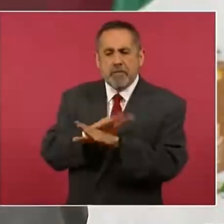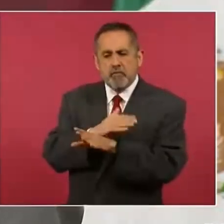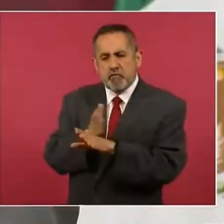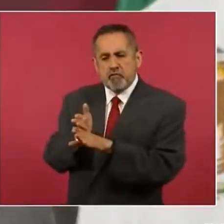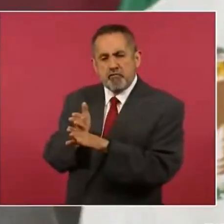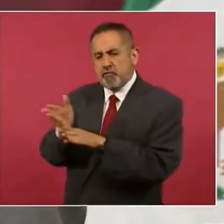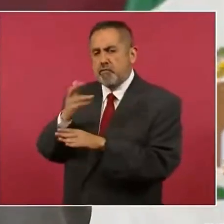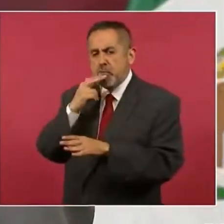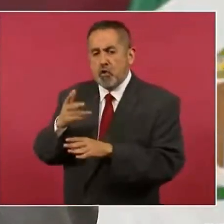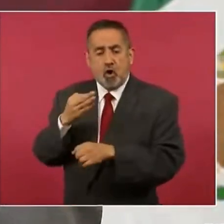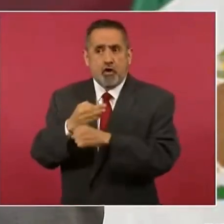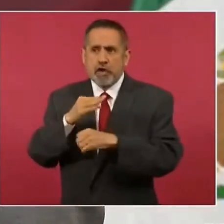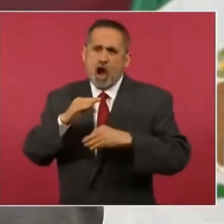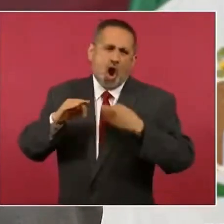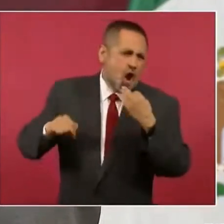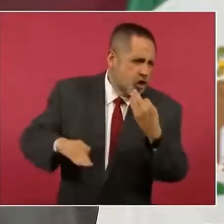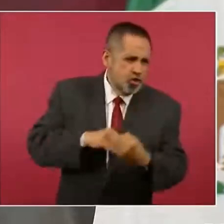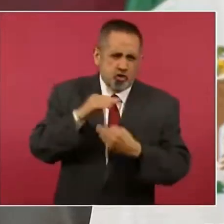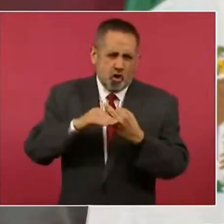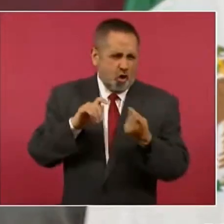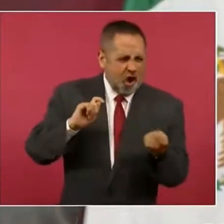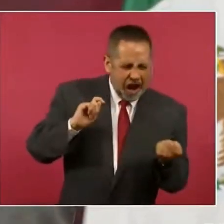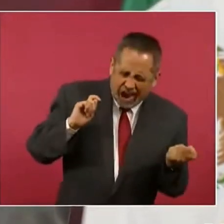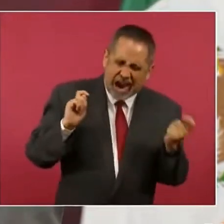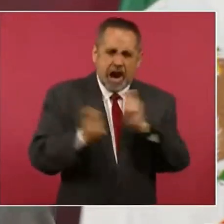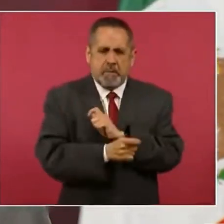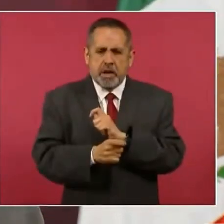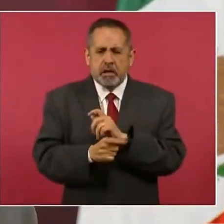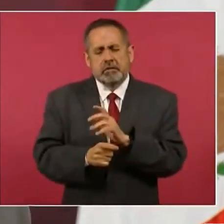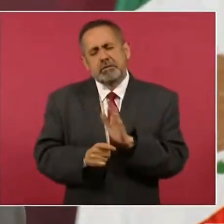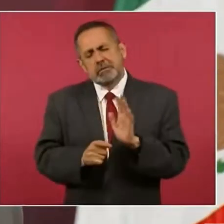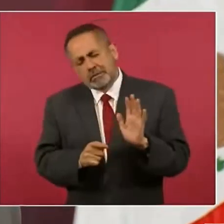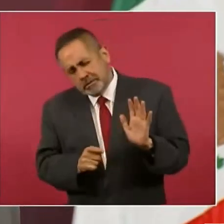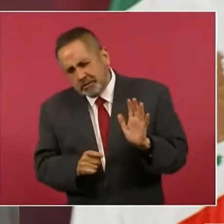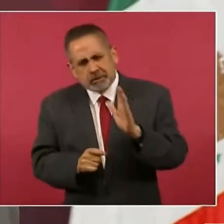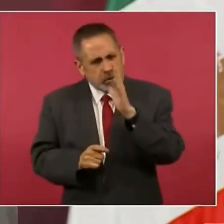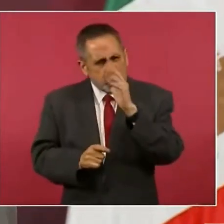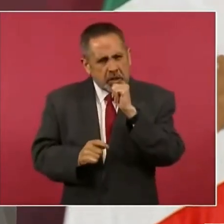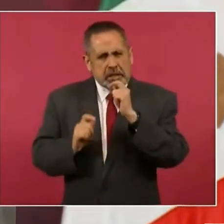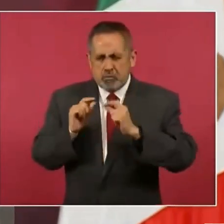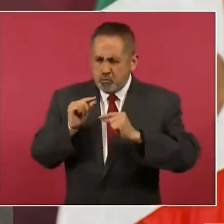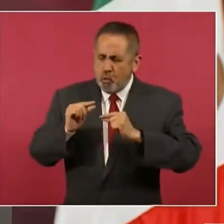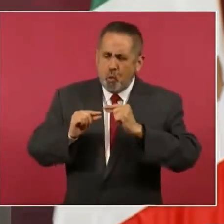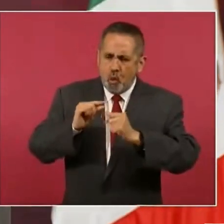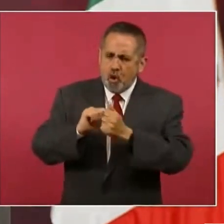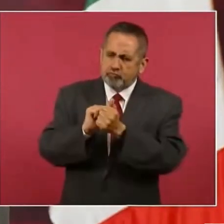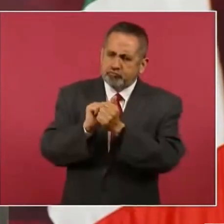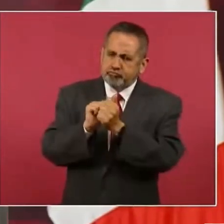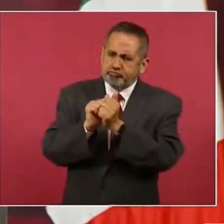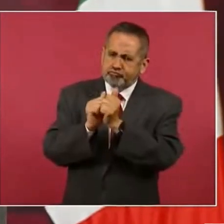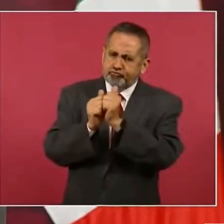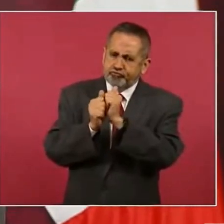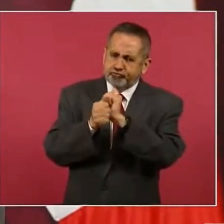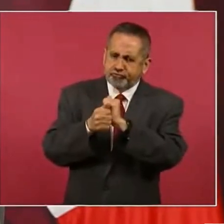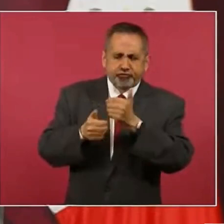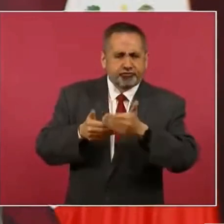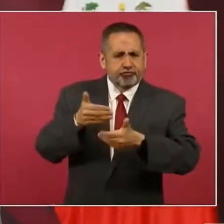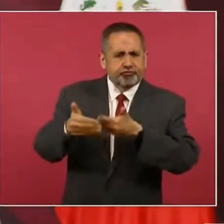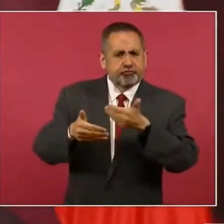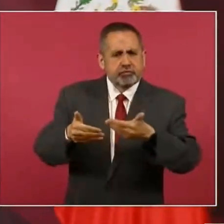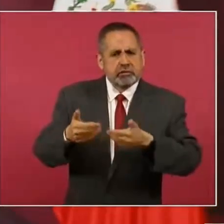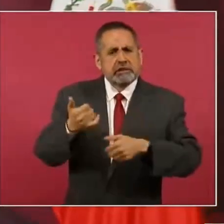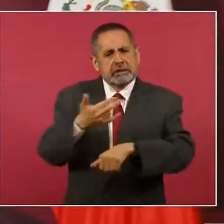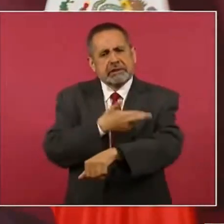todo, dar marcha atrás a todo. Es un proceso. Además, hay cosas